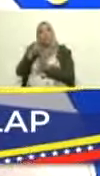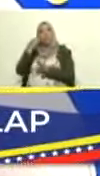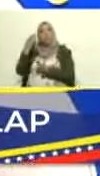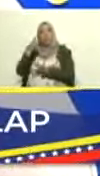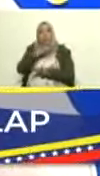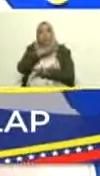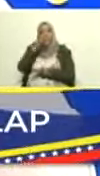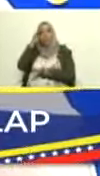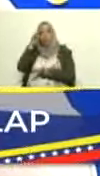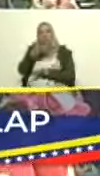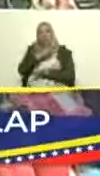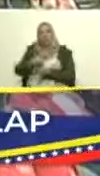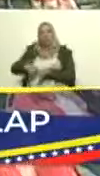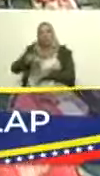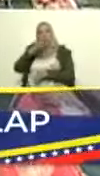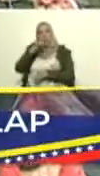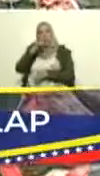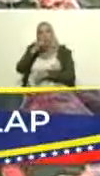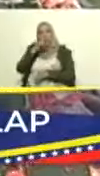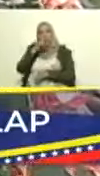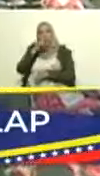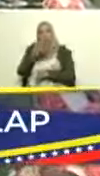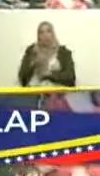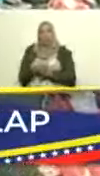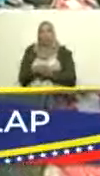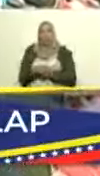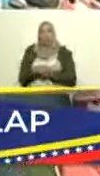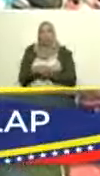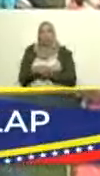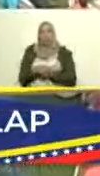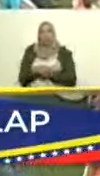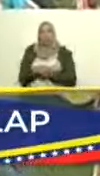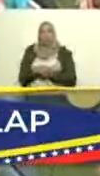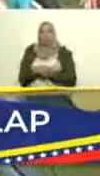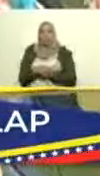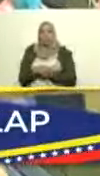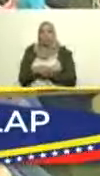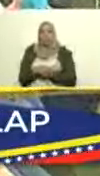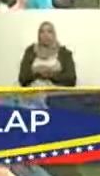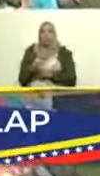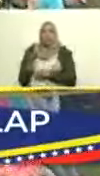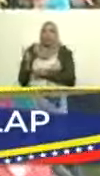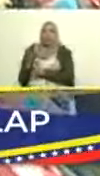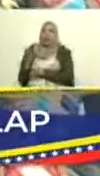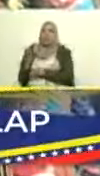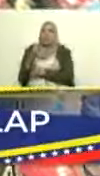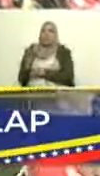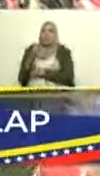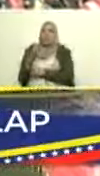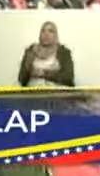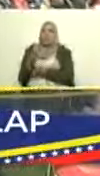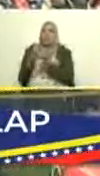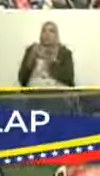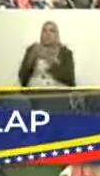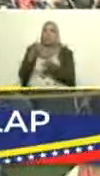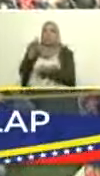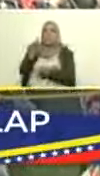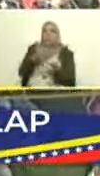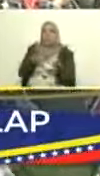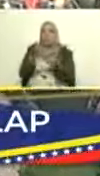hemos recogido propuestas en el marco de toda la asamblea de las 7